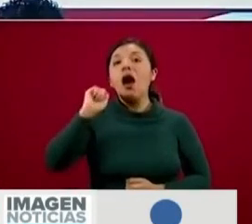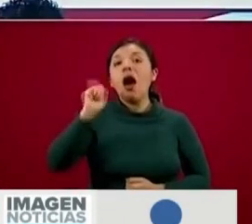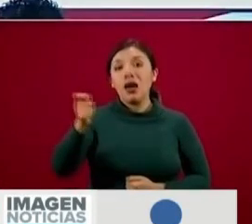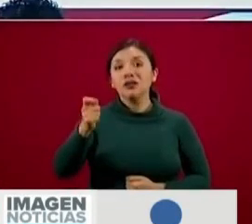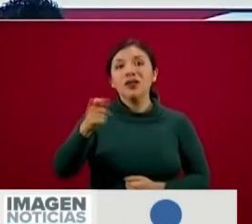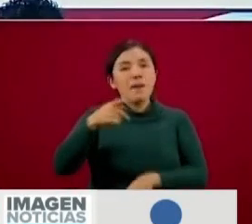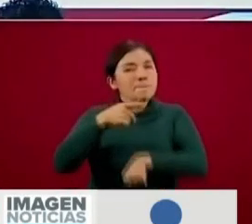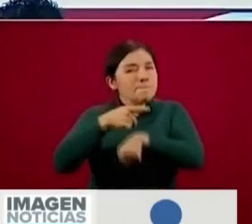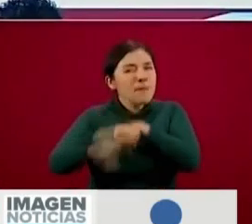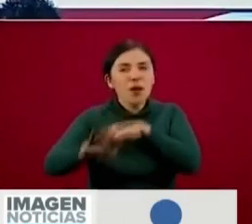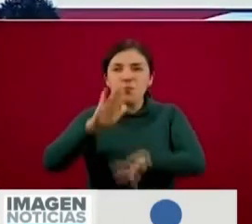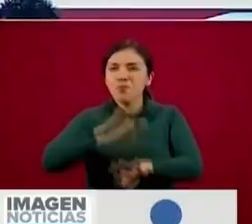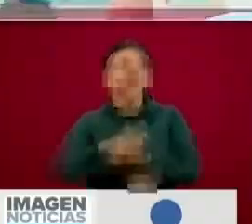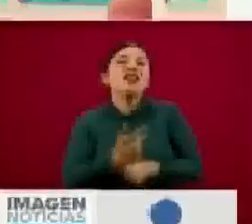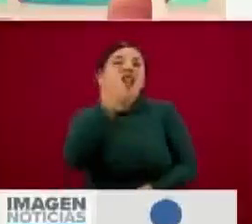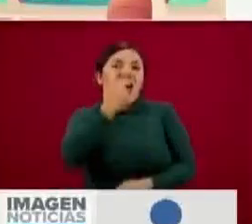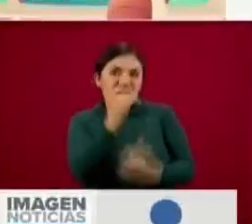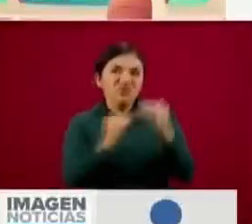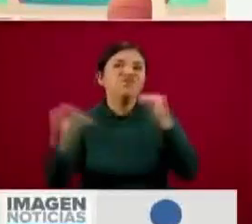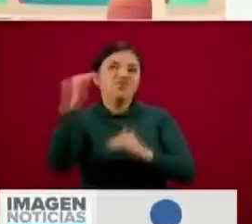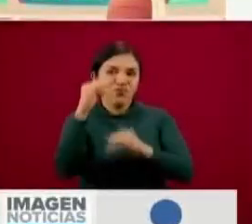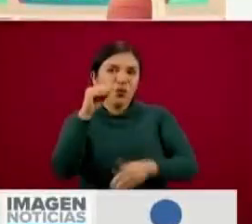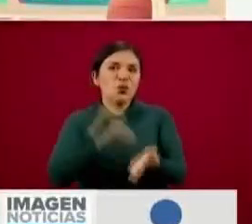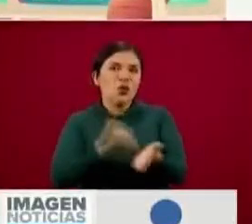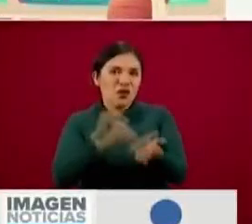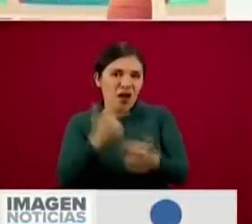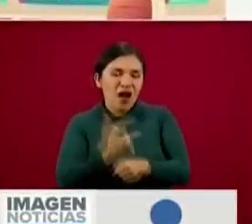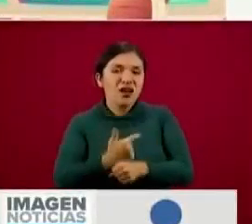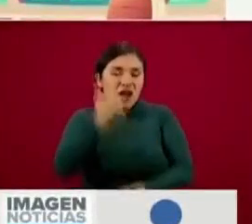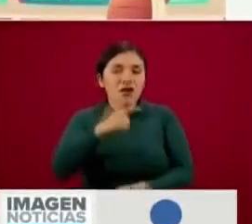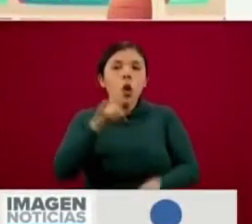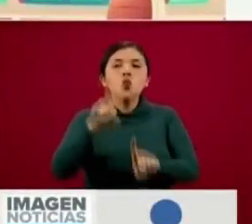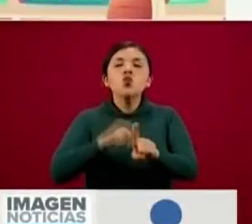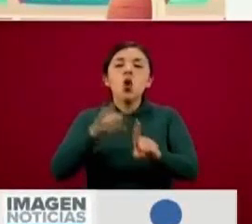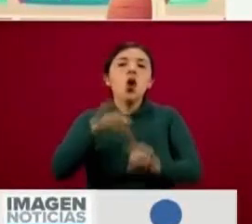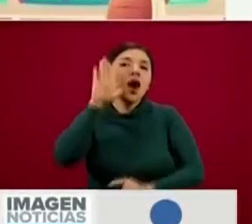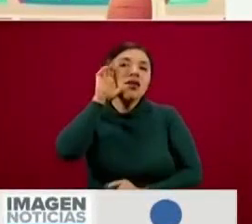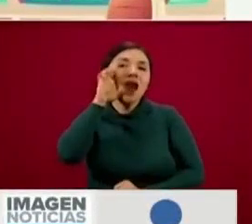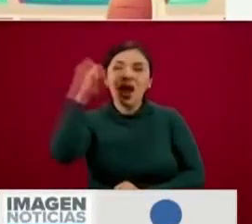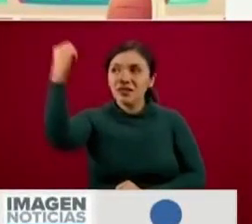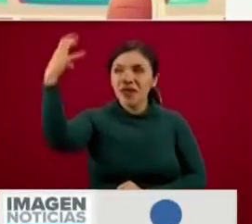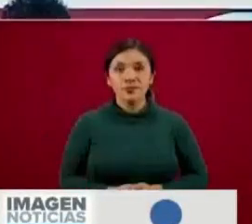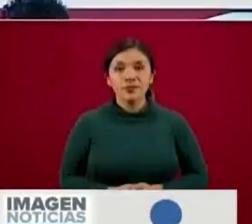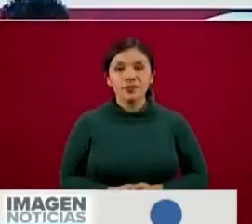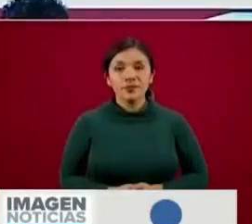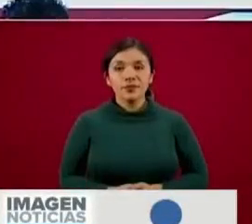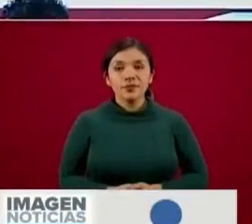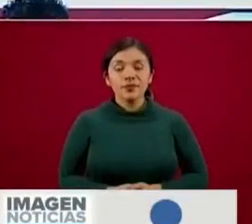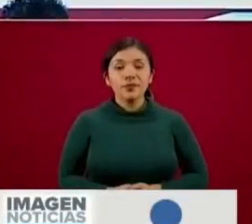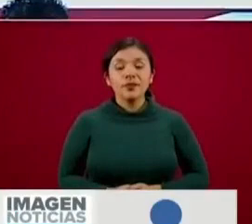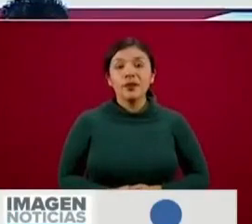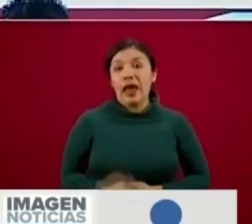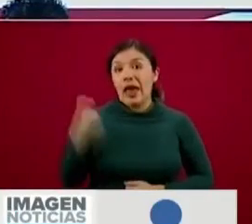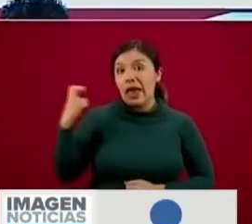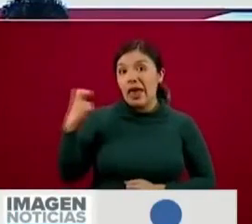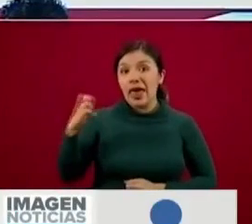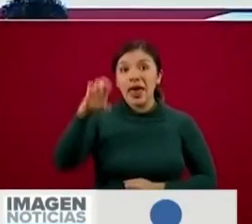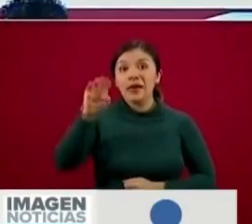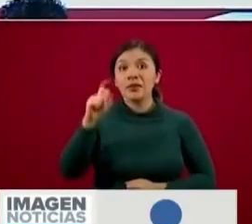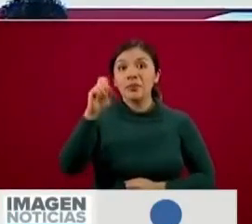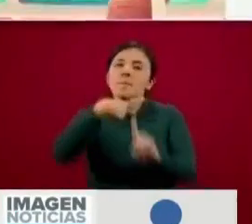cinco elementos susana son las medidas preventivas luego tenemos a prudencia